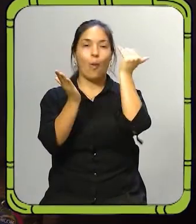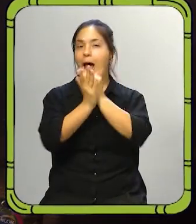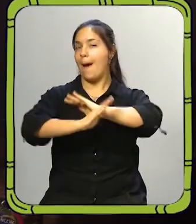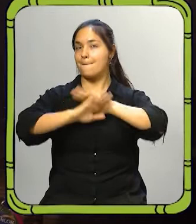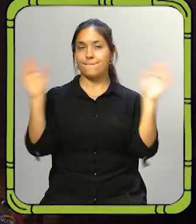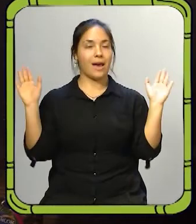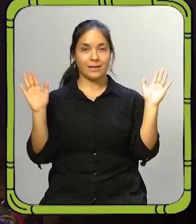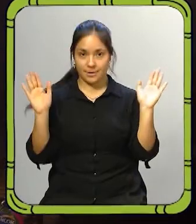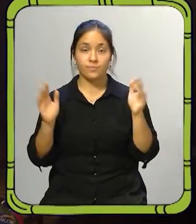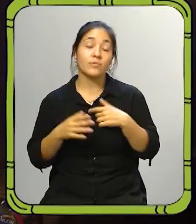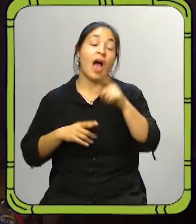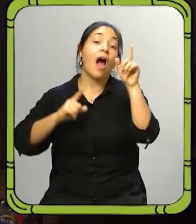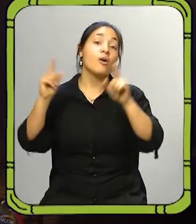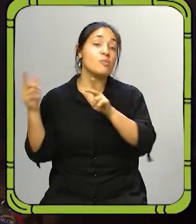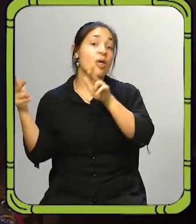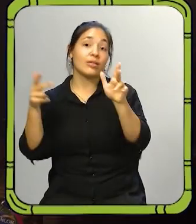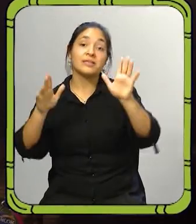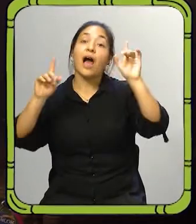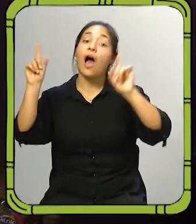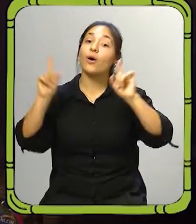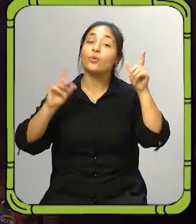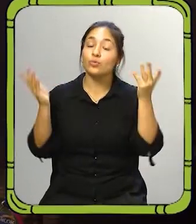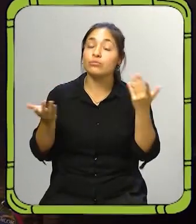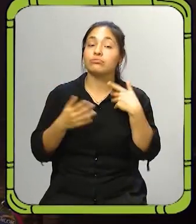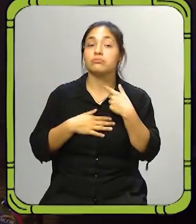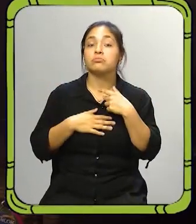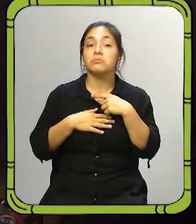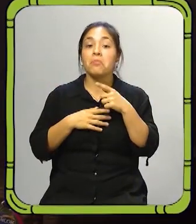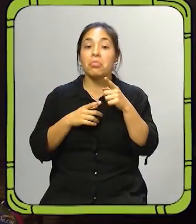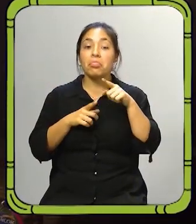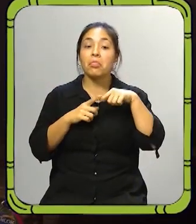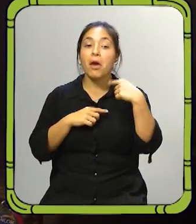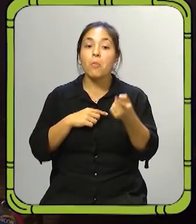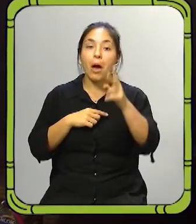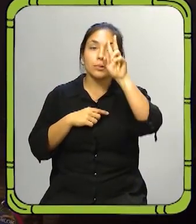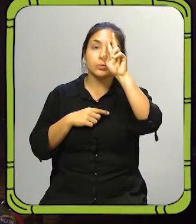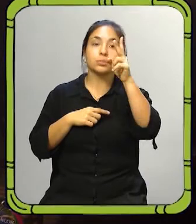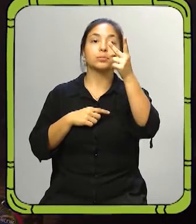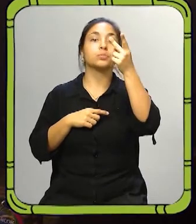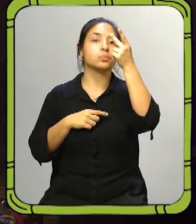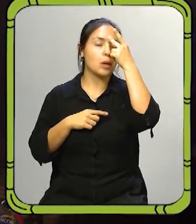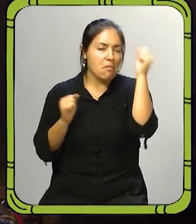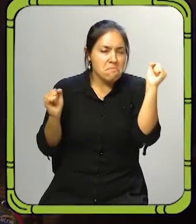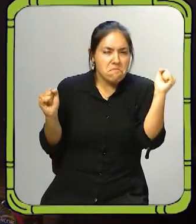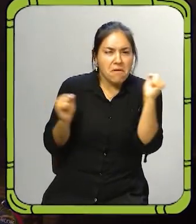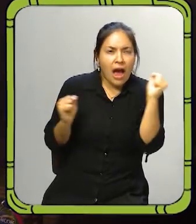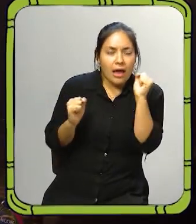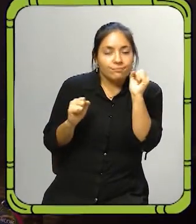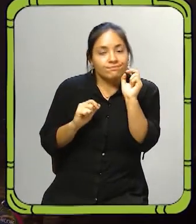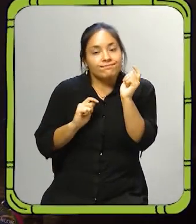lobito. Y dicen por ahí que después dejó de ser tan mala, mala, malísima y se puso un poco más